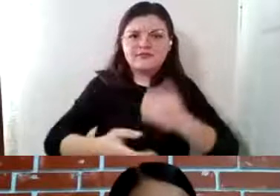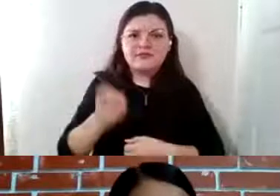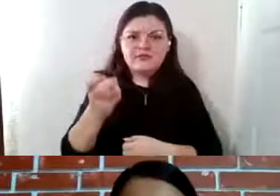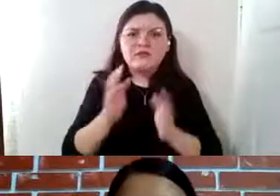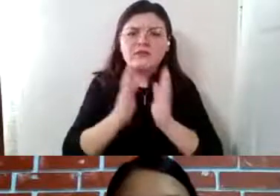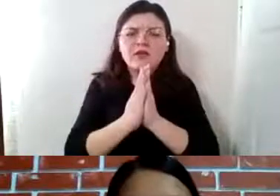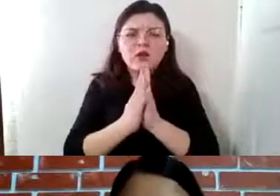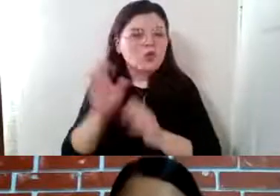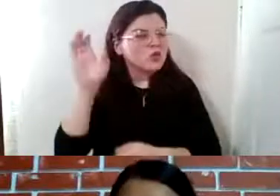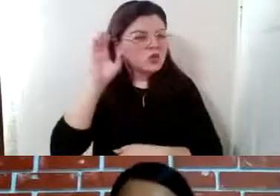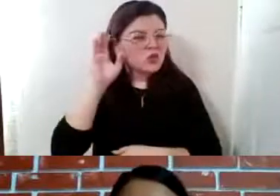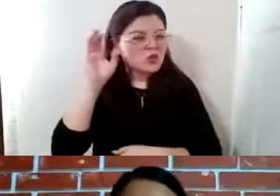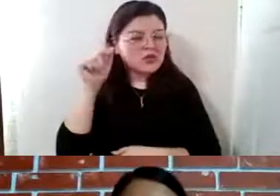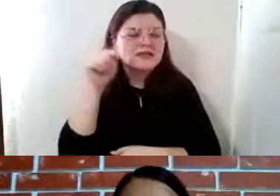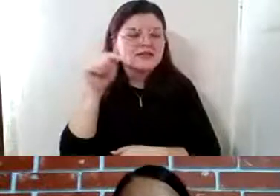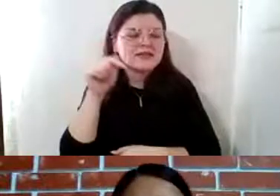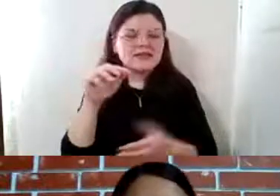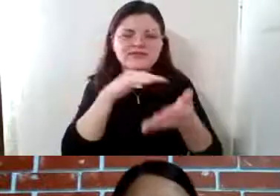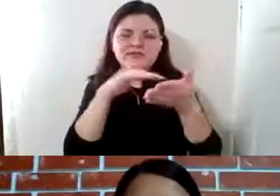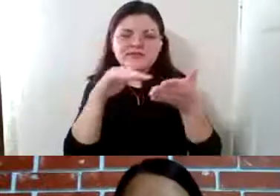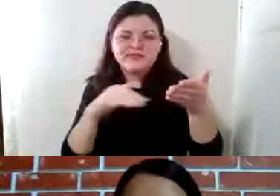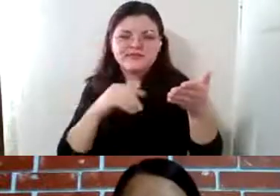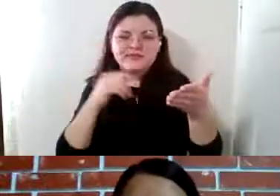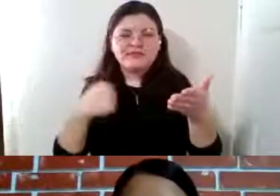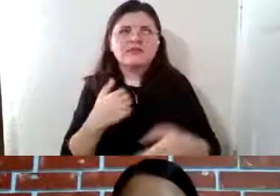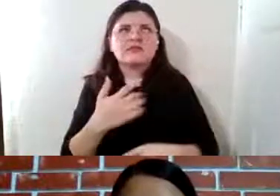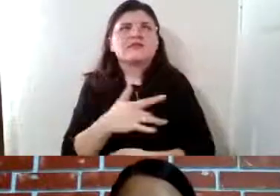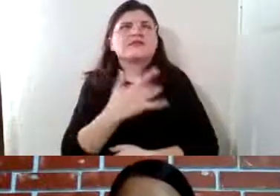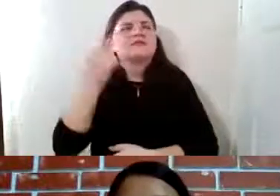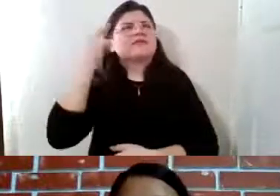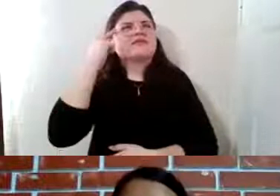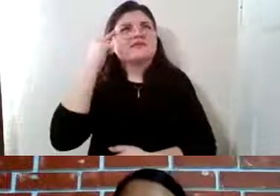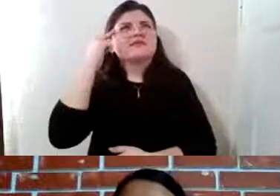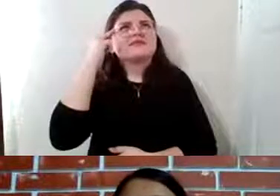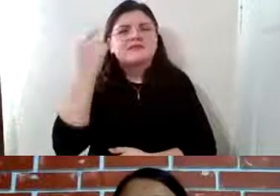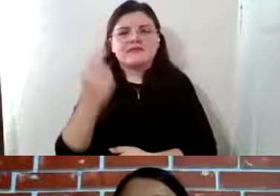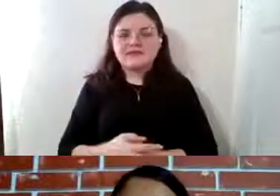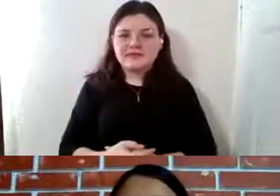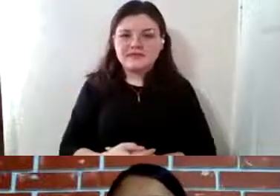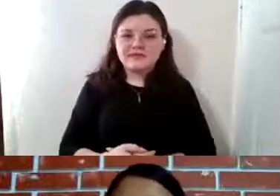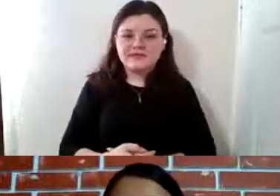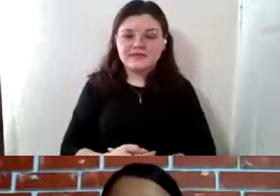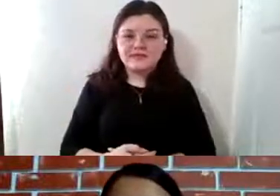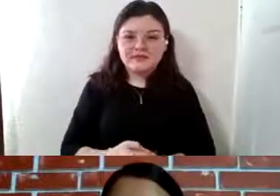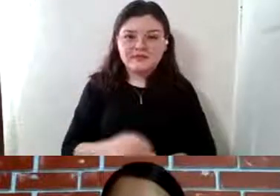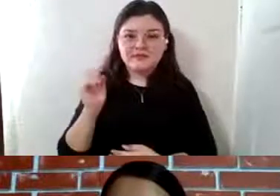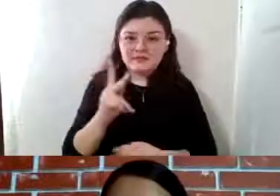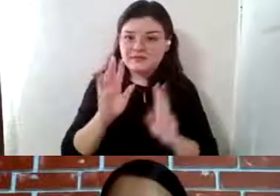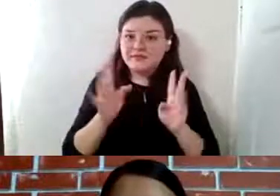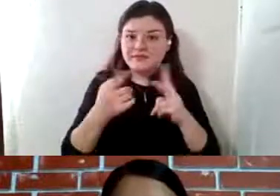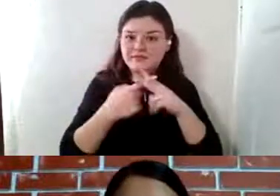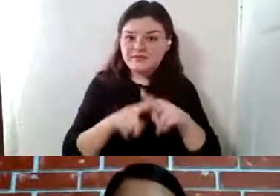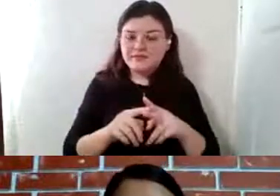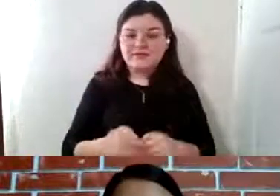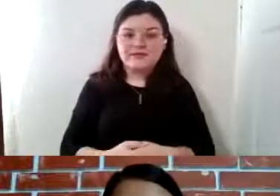¿sí? Ahorita vamos a escuchar, vamos a sentir todo lo que este cuento nos quiere decir. Y bueno,